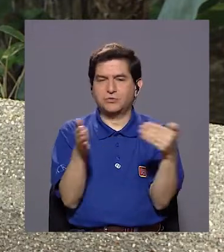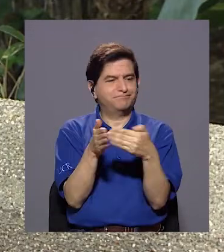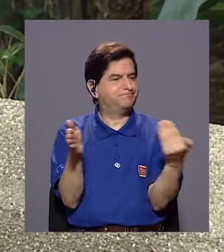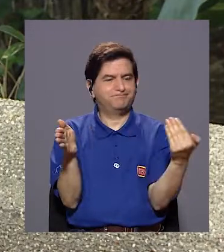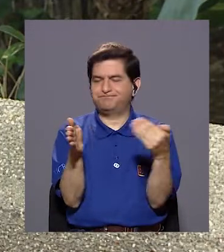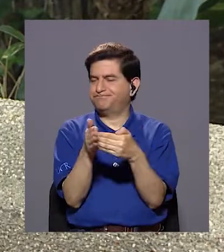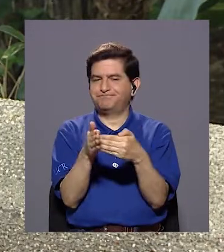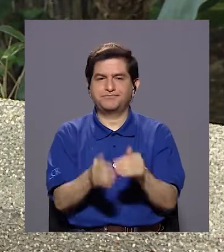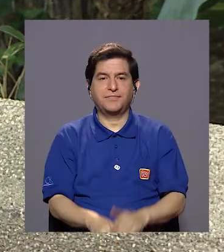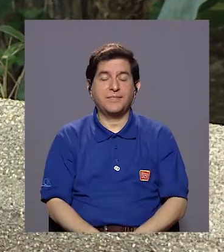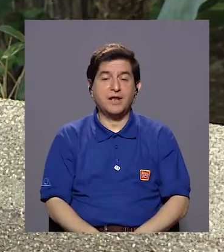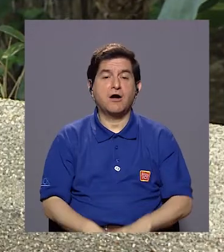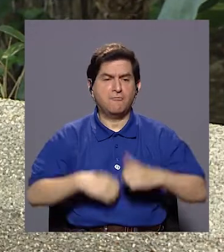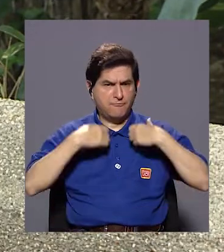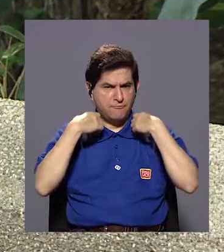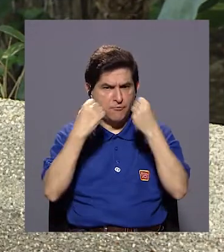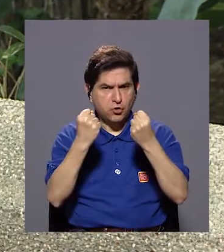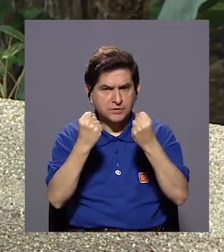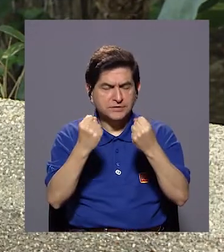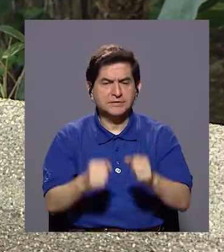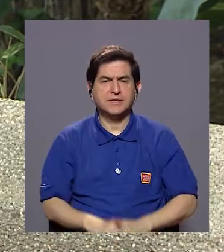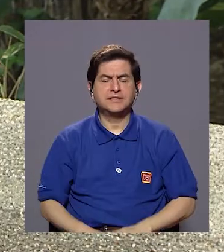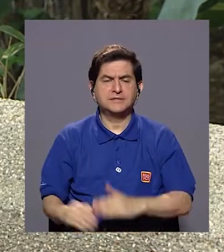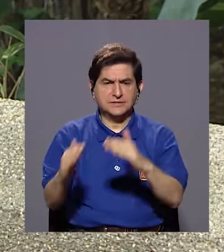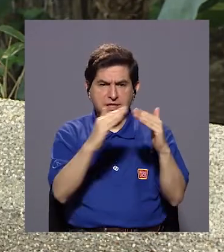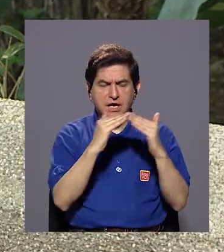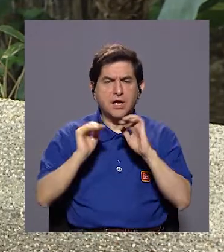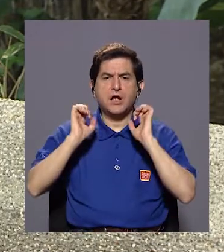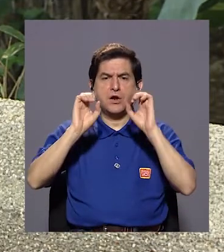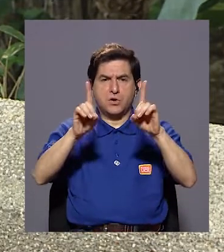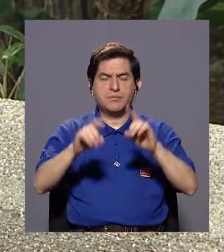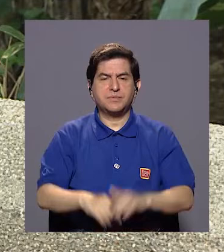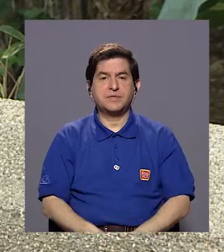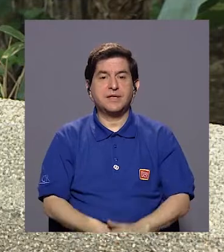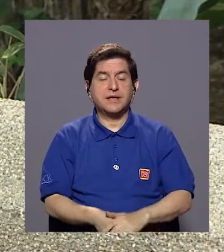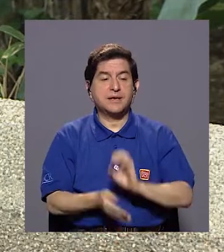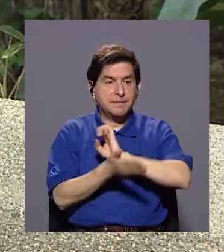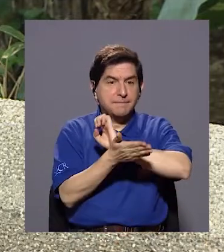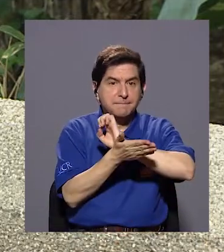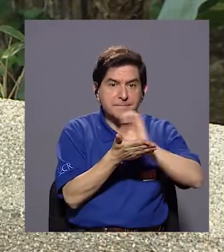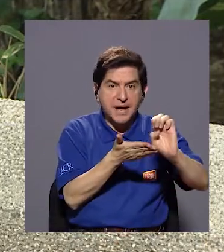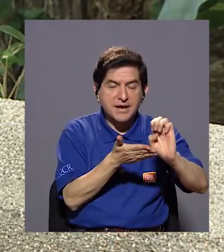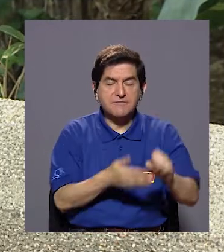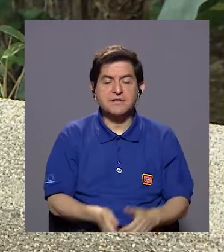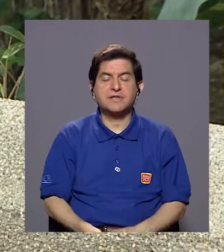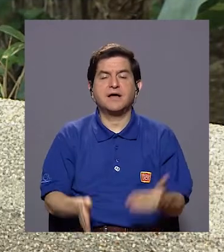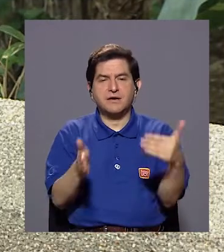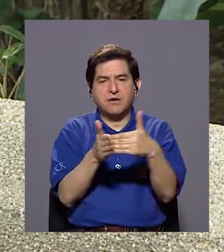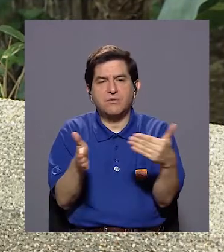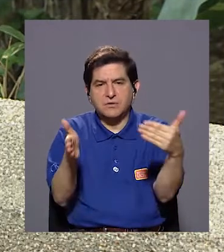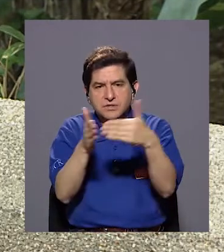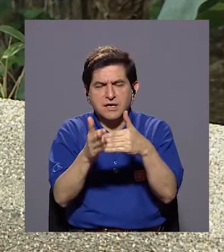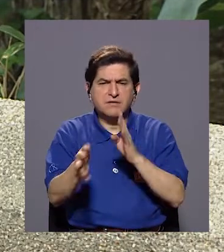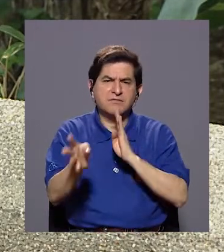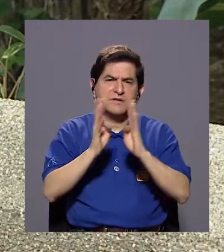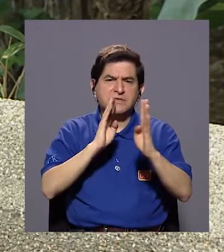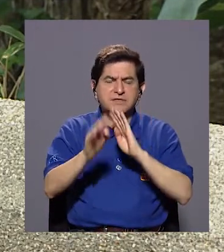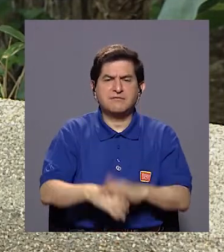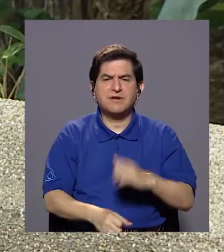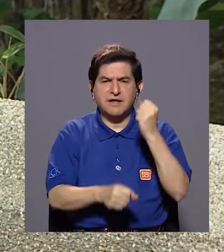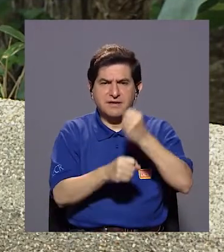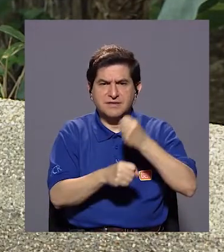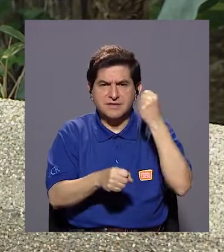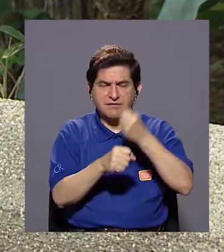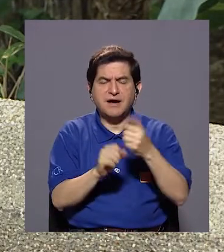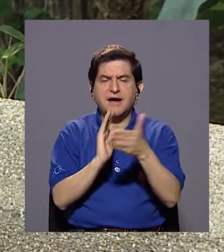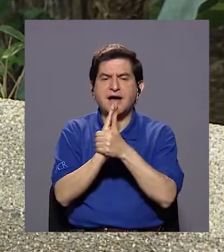dar. Tenemos que fortalecer, digamos, a la comunidad educativa para no volver a caer en esto. Nosotros hablamos mucho de trabajar con lo que